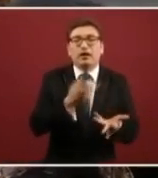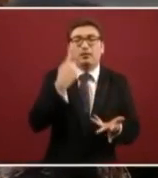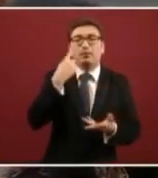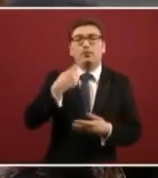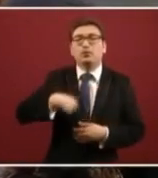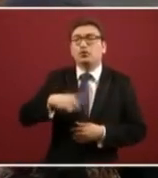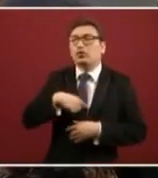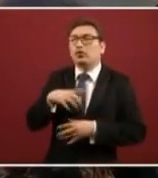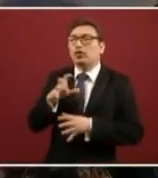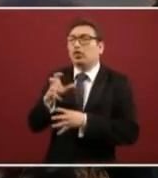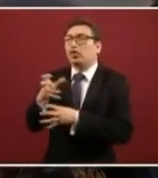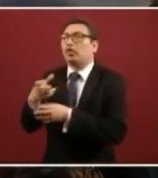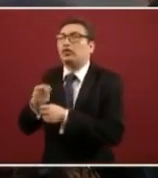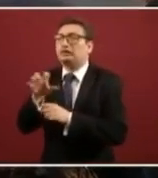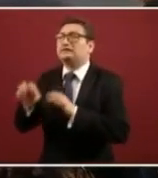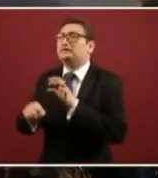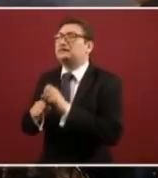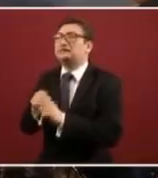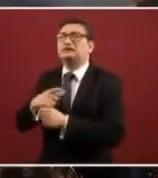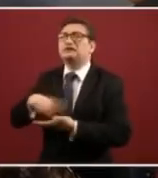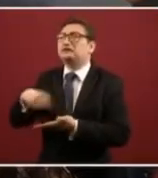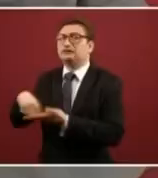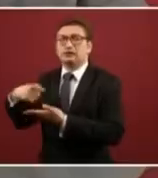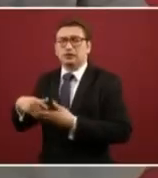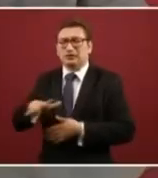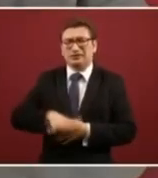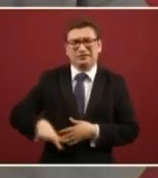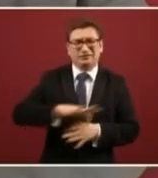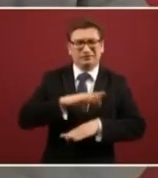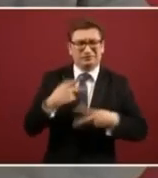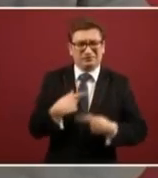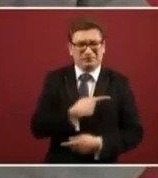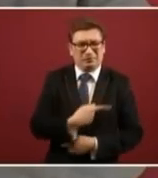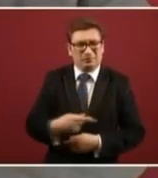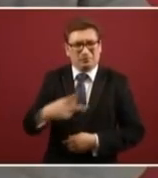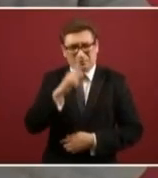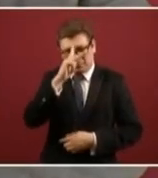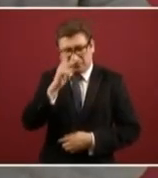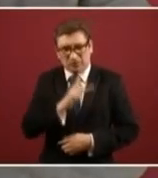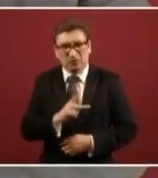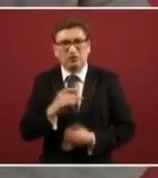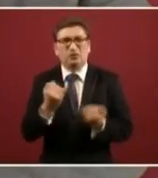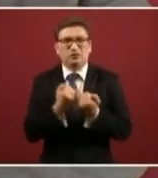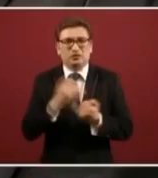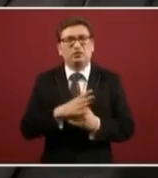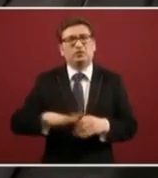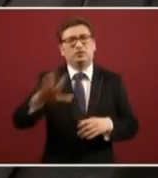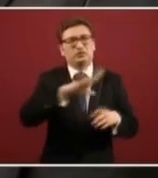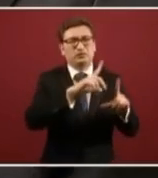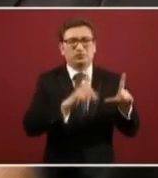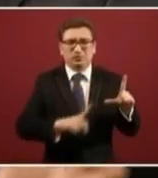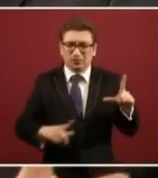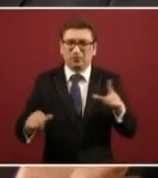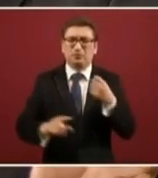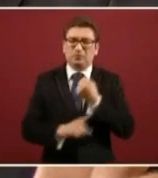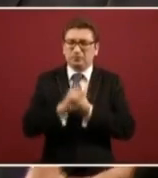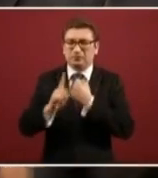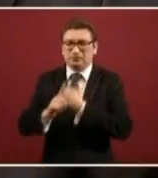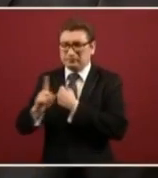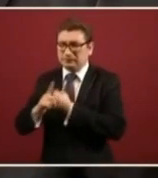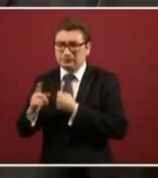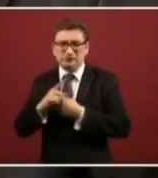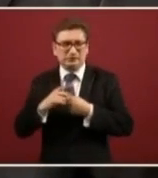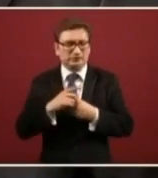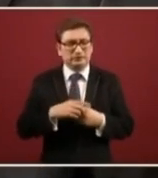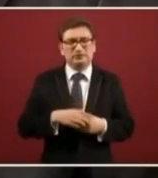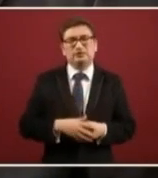empobreció a la gente, que generó inseguridad y violencia. Entonces, eso que se tome